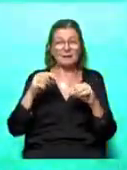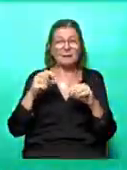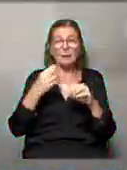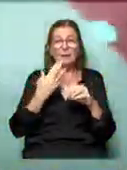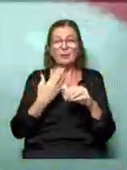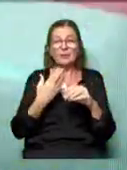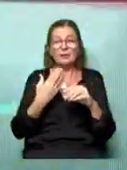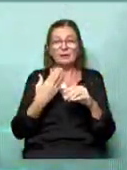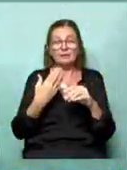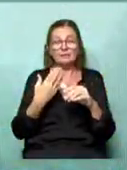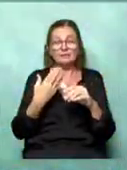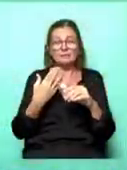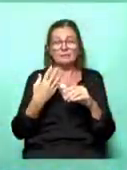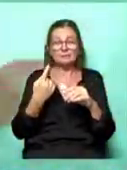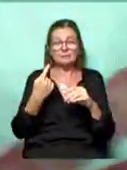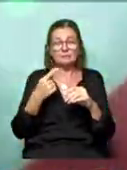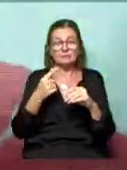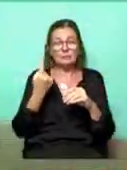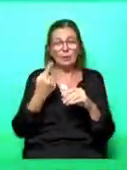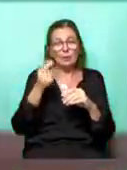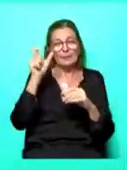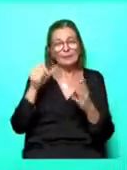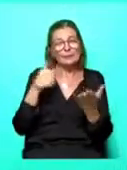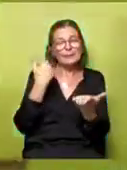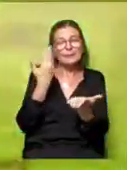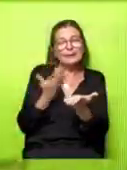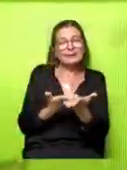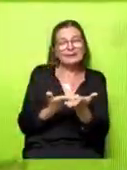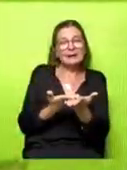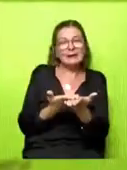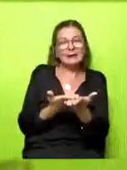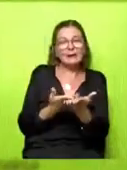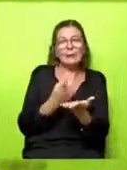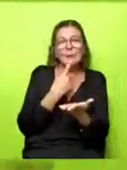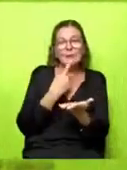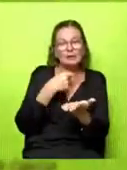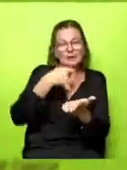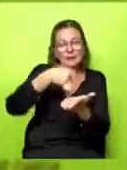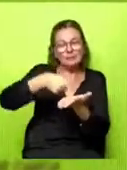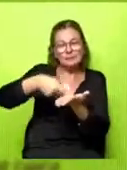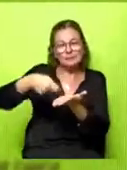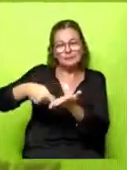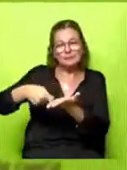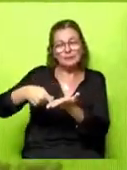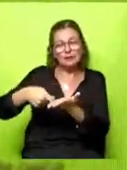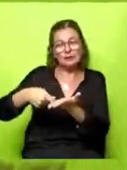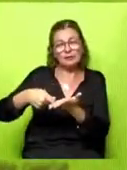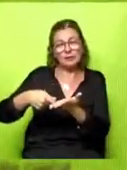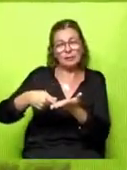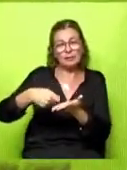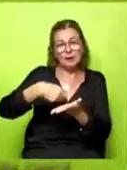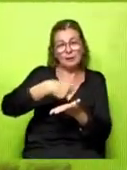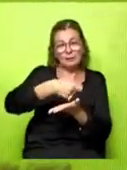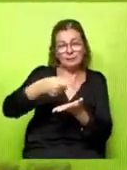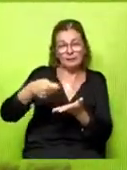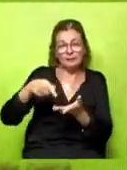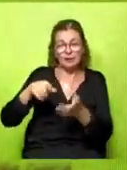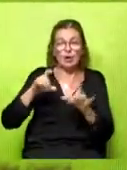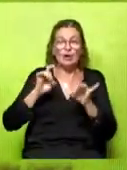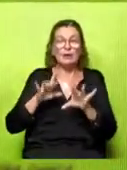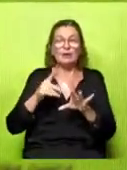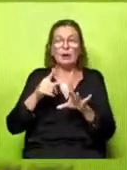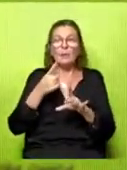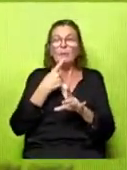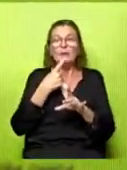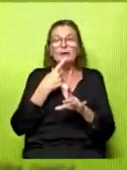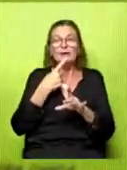que cada vez que uno plantea que es necesaria una política tributaria para financiar una política redistributiva de esta naturaleza, ¿no? Una política que